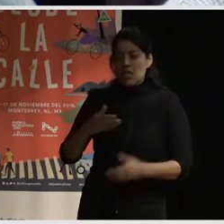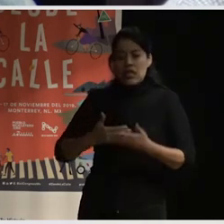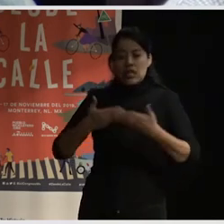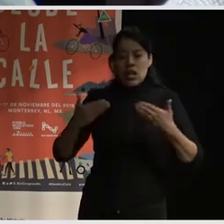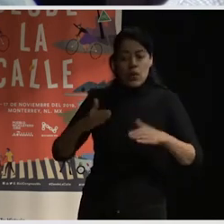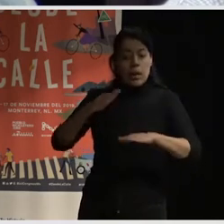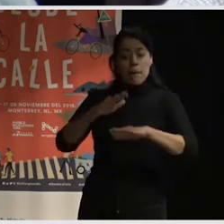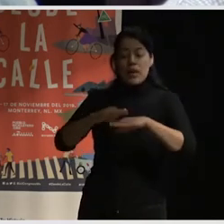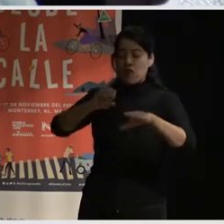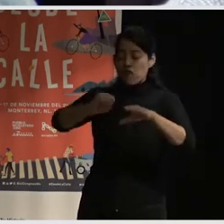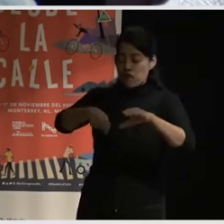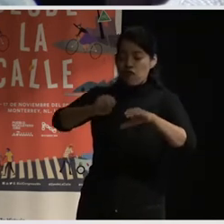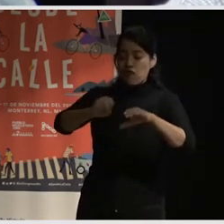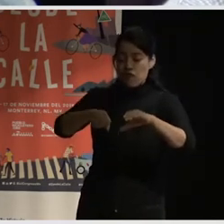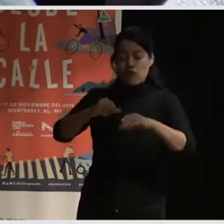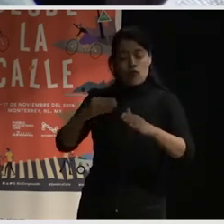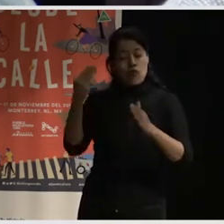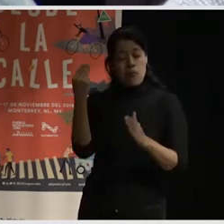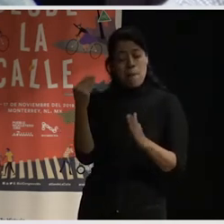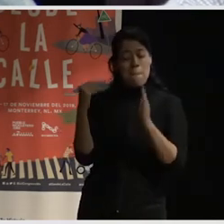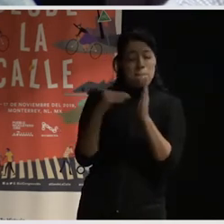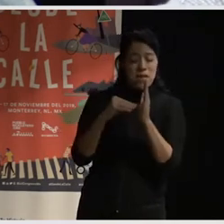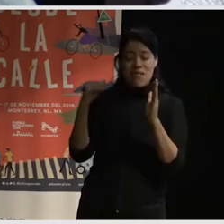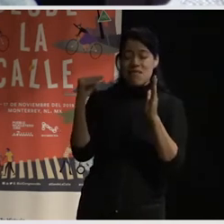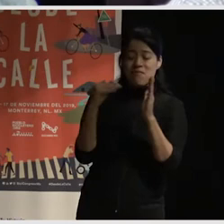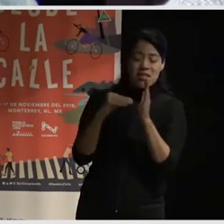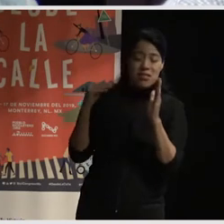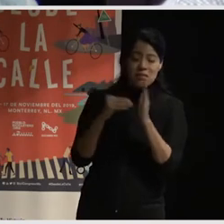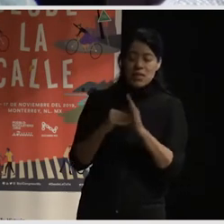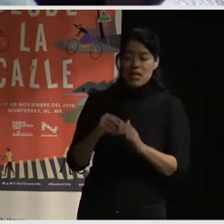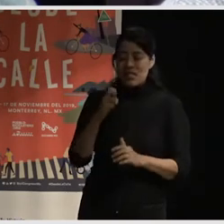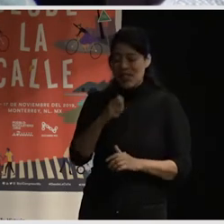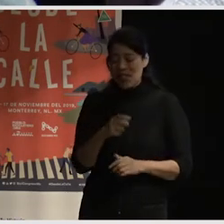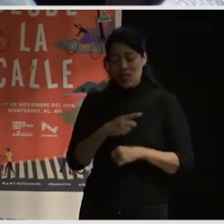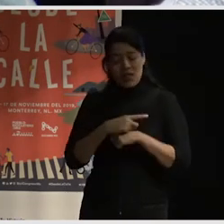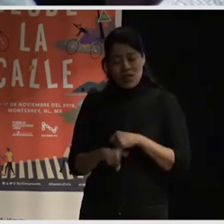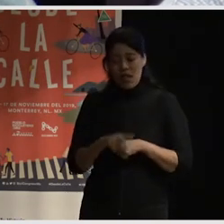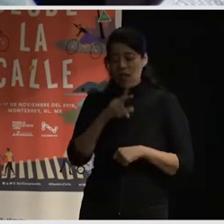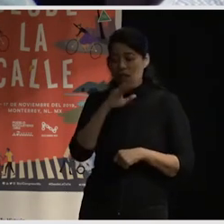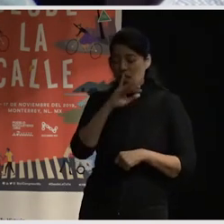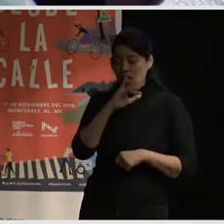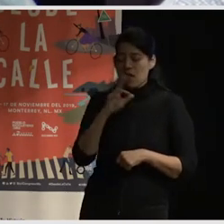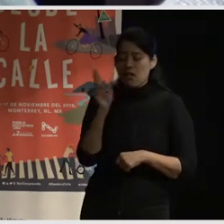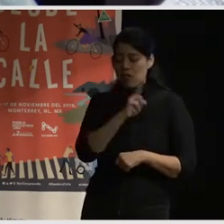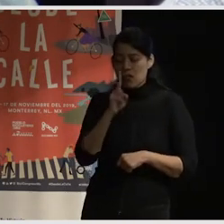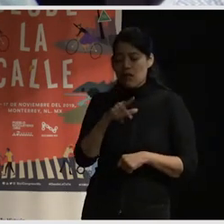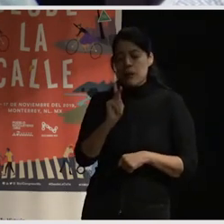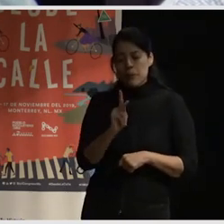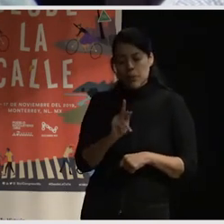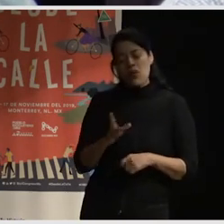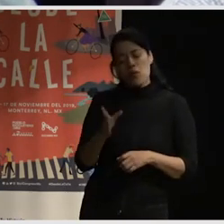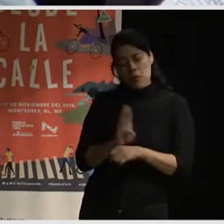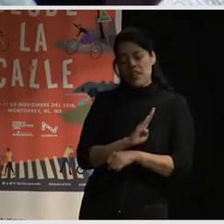esto ha generado un foco también de alta contaminación pero la gran ventaja